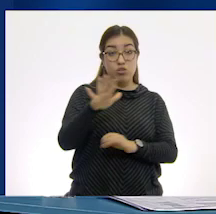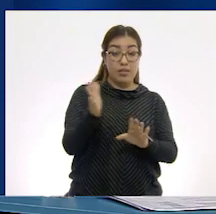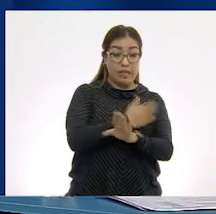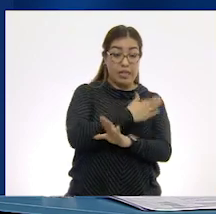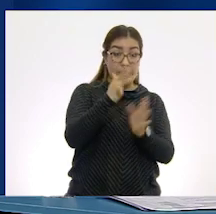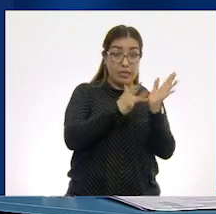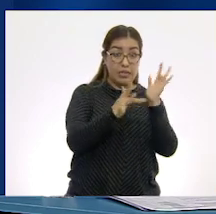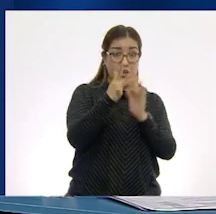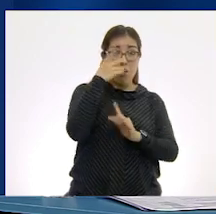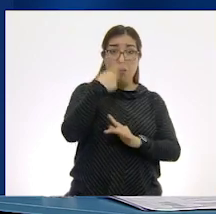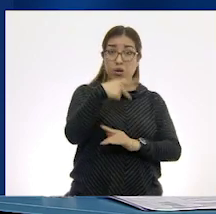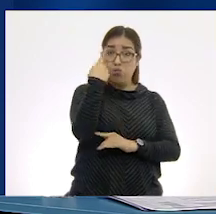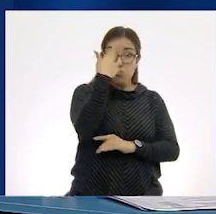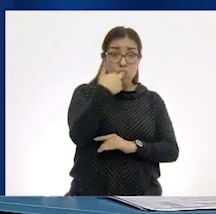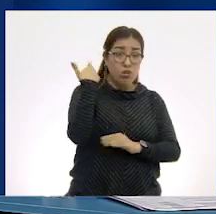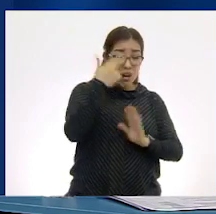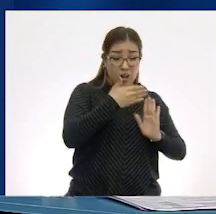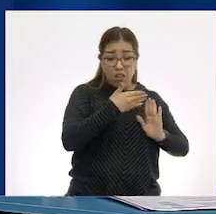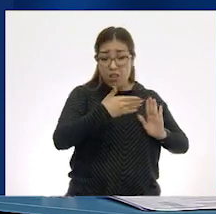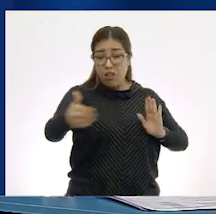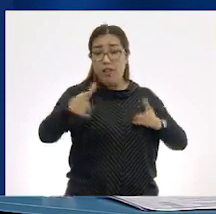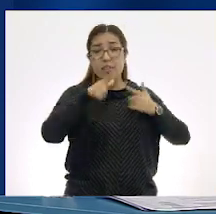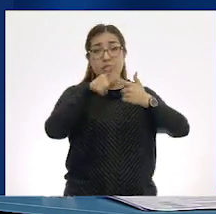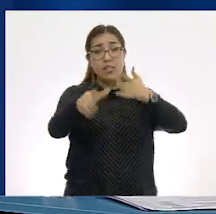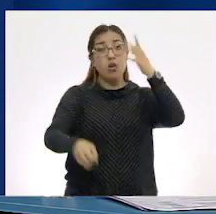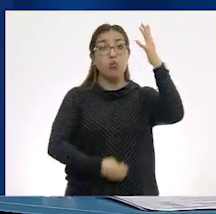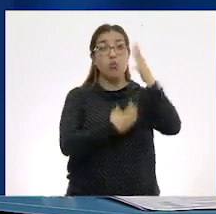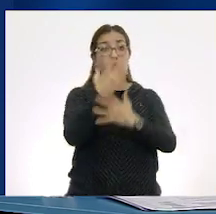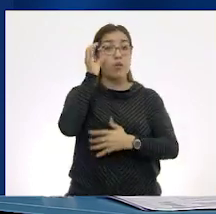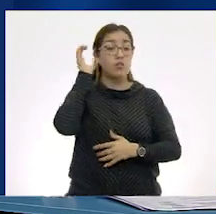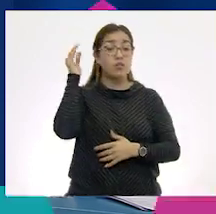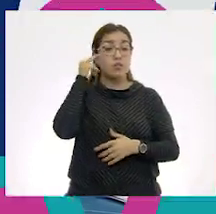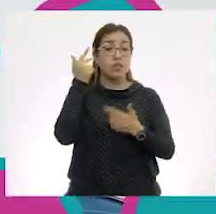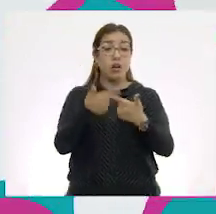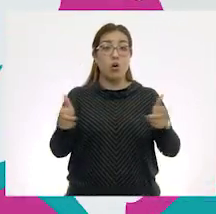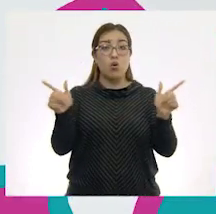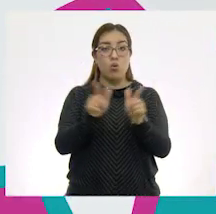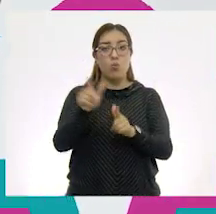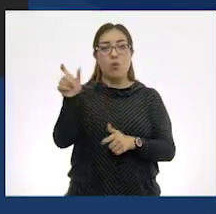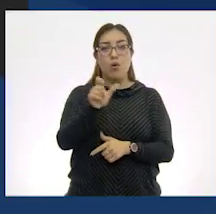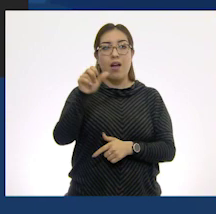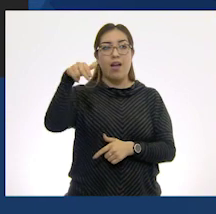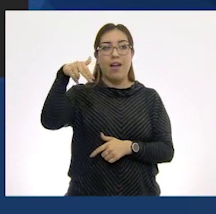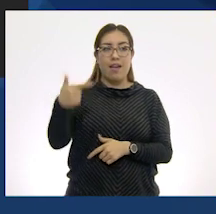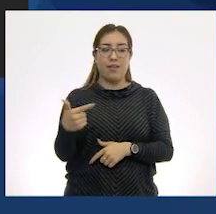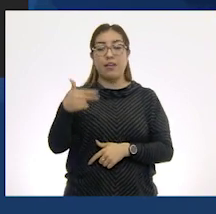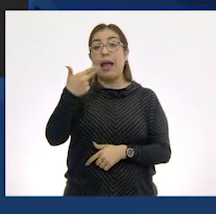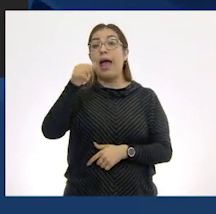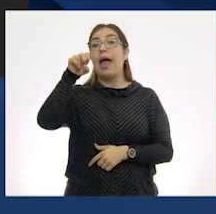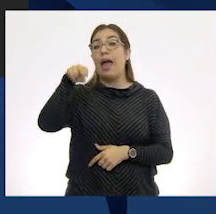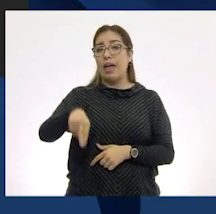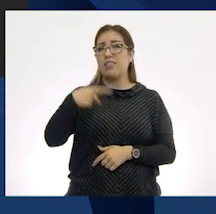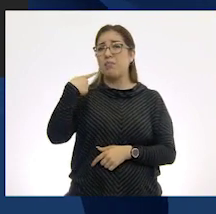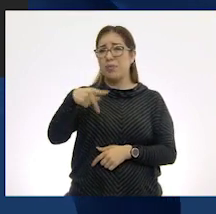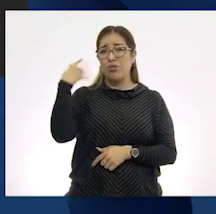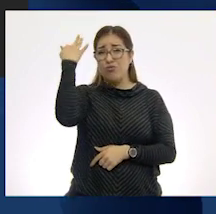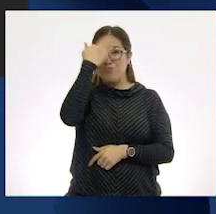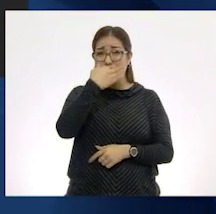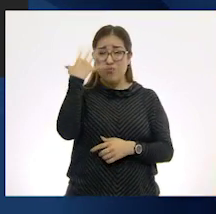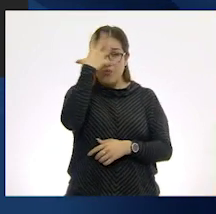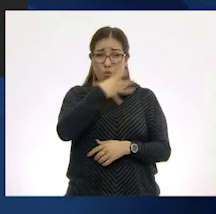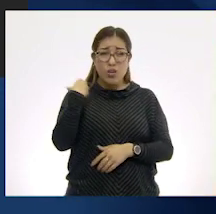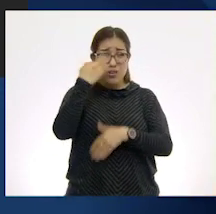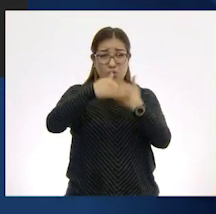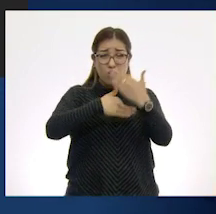su imperio siguió con una nueva dinastía, la dinastía Han. Aunque no todo es miel sobre hojuelas. Al morir